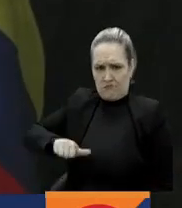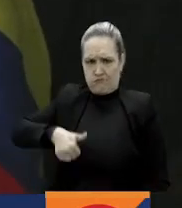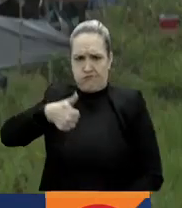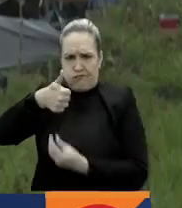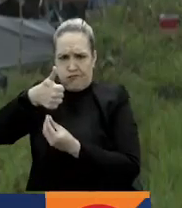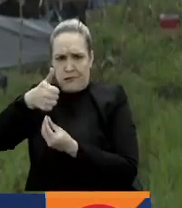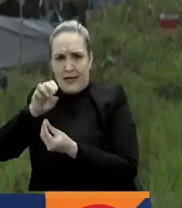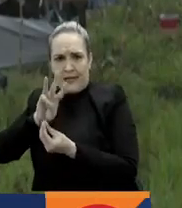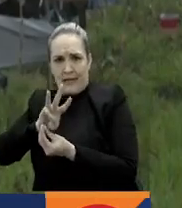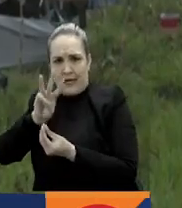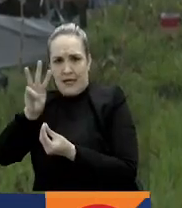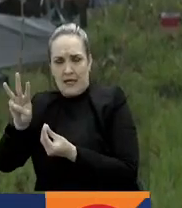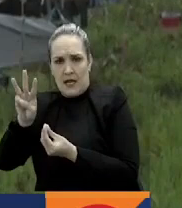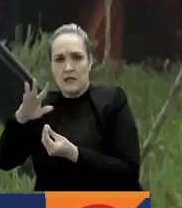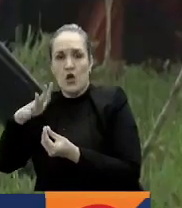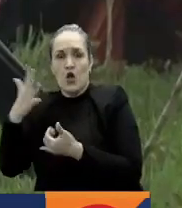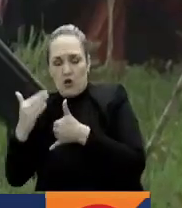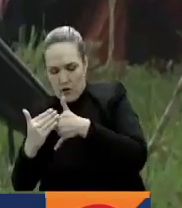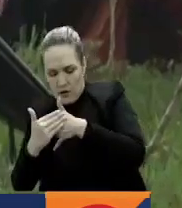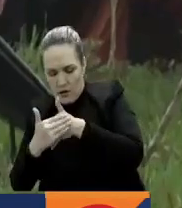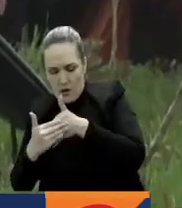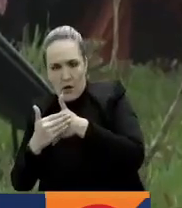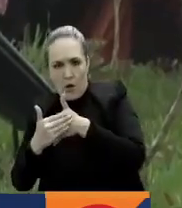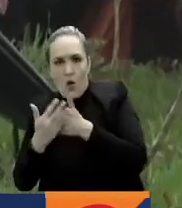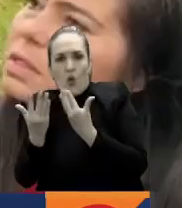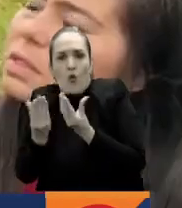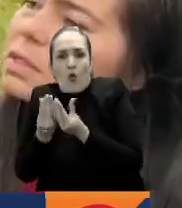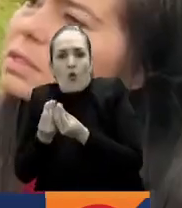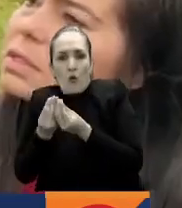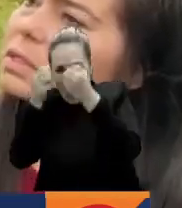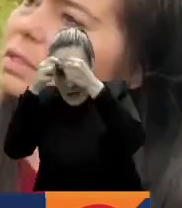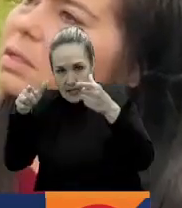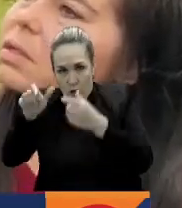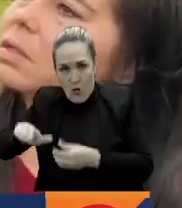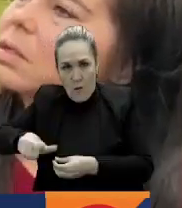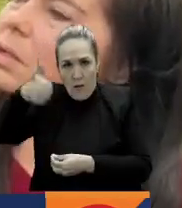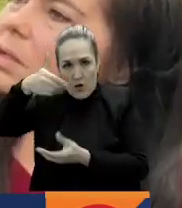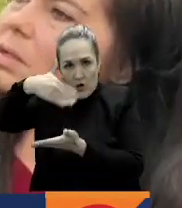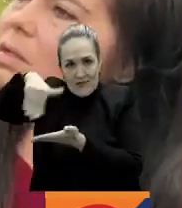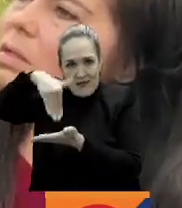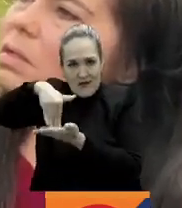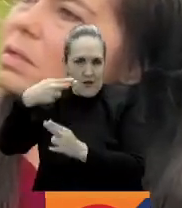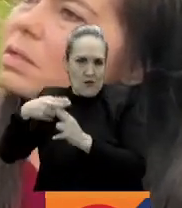del bloque Magdalena Medio del Estado Mayor Central. Hemos planteado que